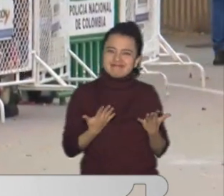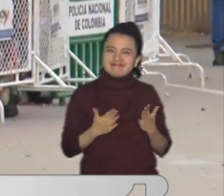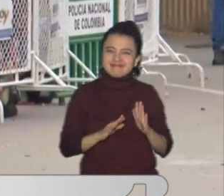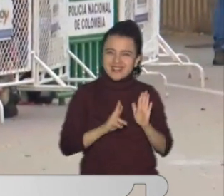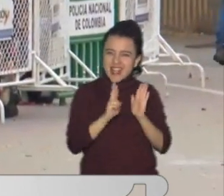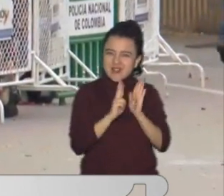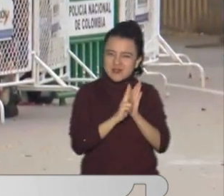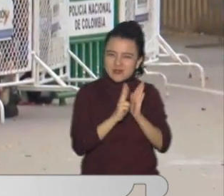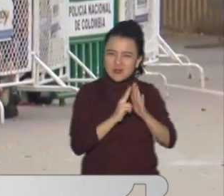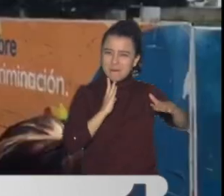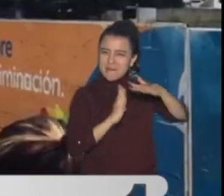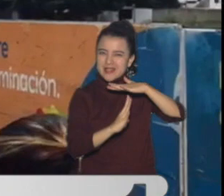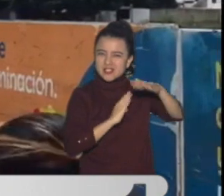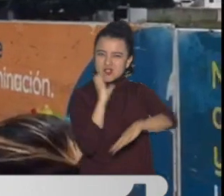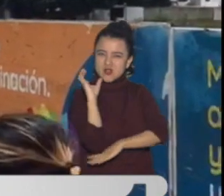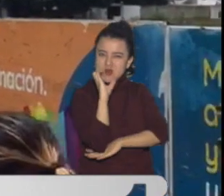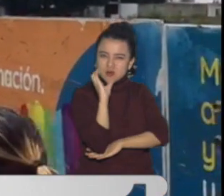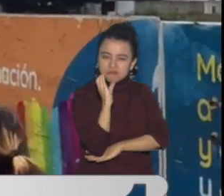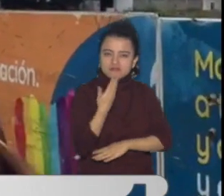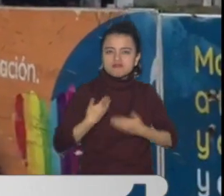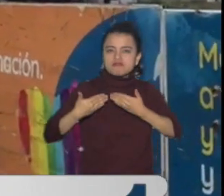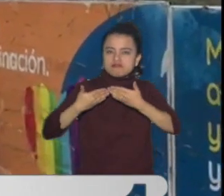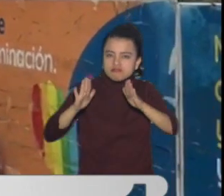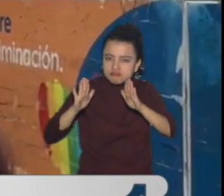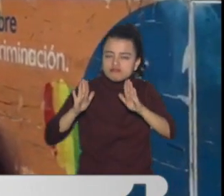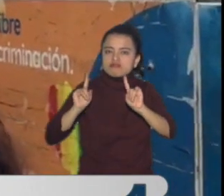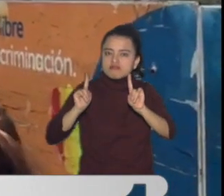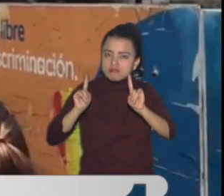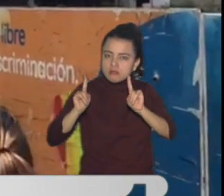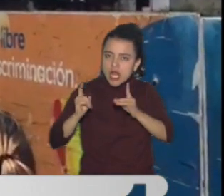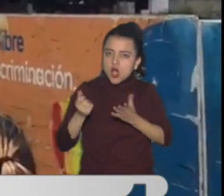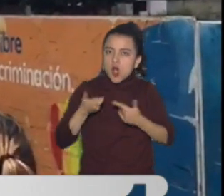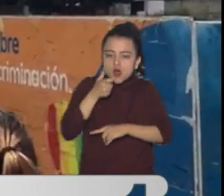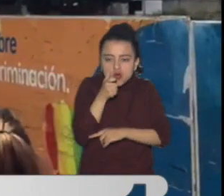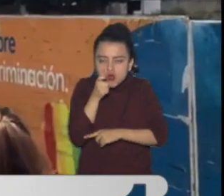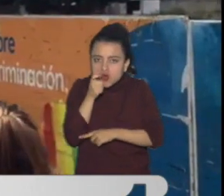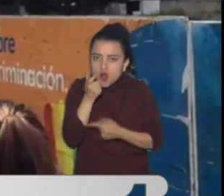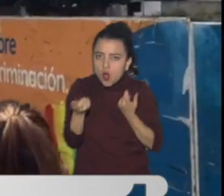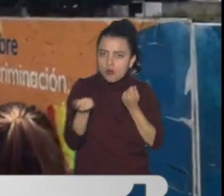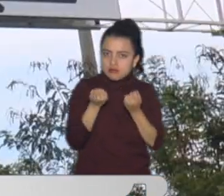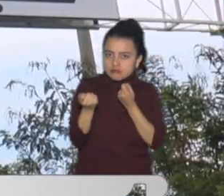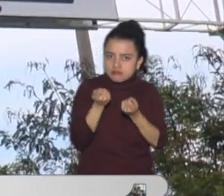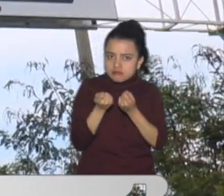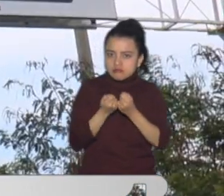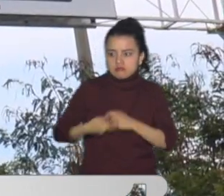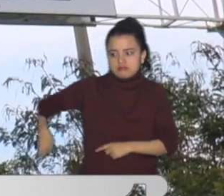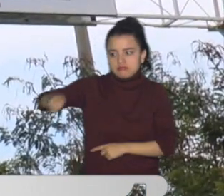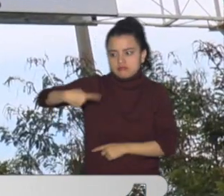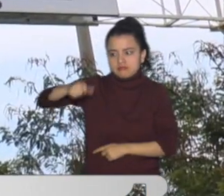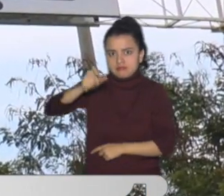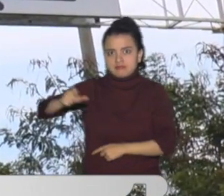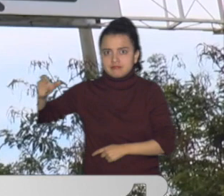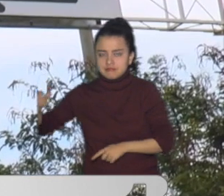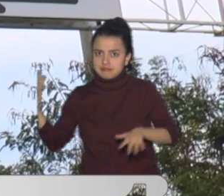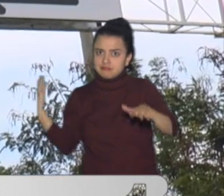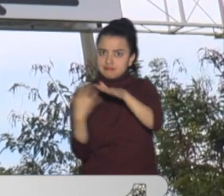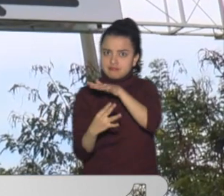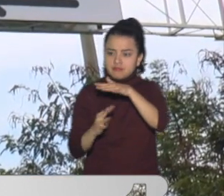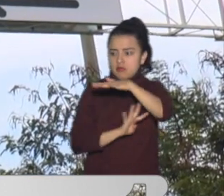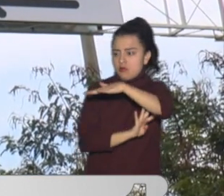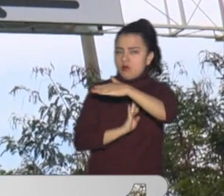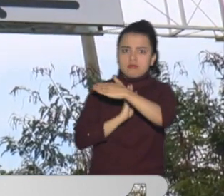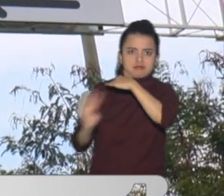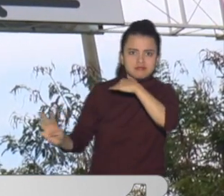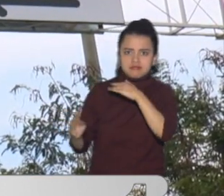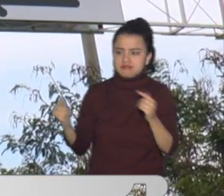la resolución de Migración Colombia, si abrieron las fronteras con Venezuela, digamos para buscar darle dignidad a esos migrantes, y como lo dice